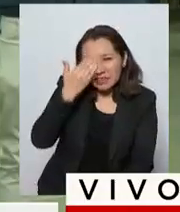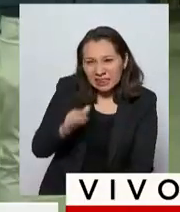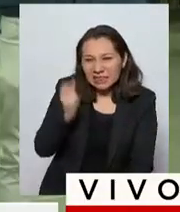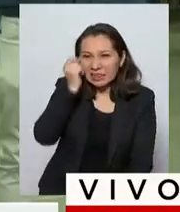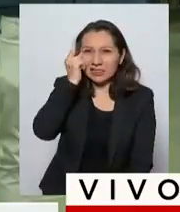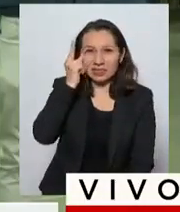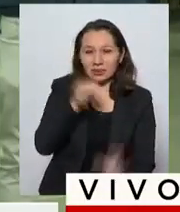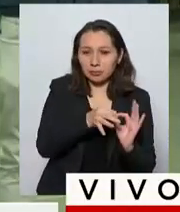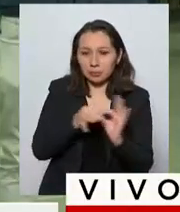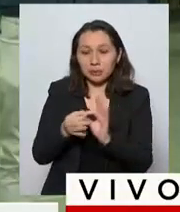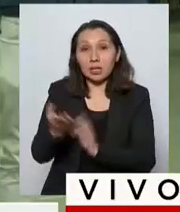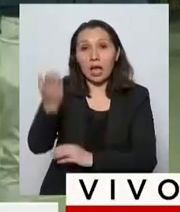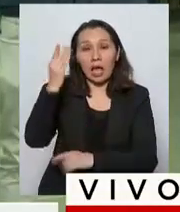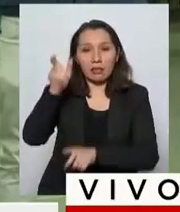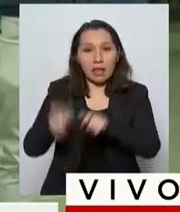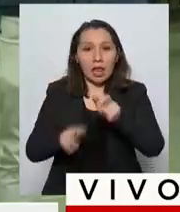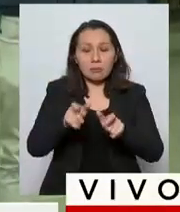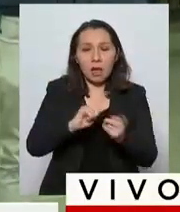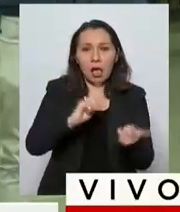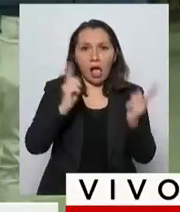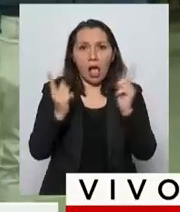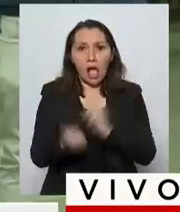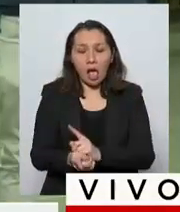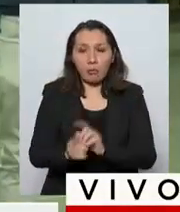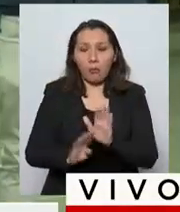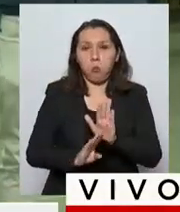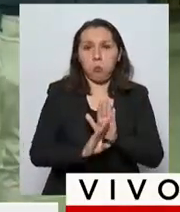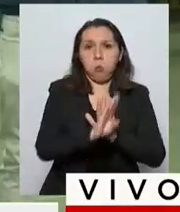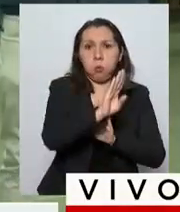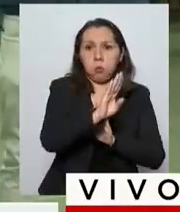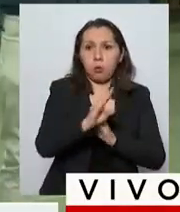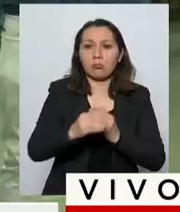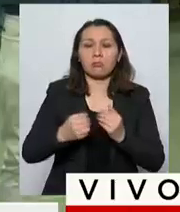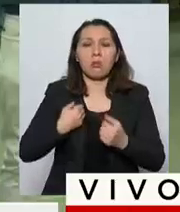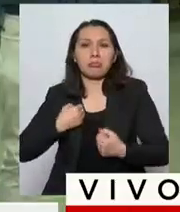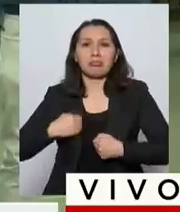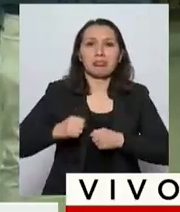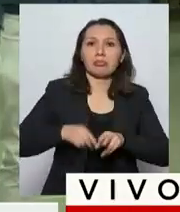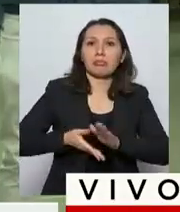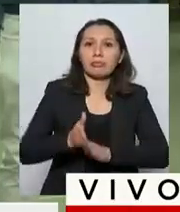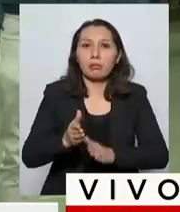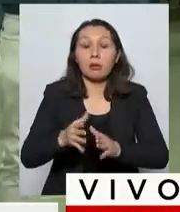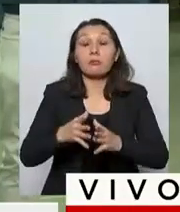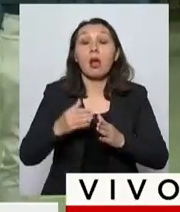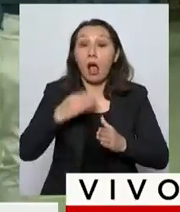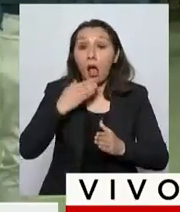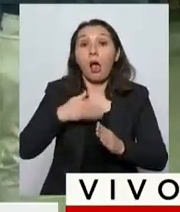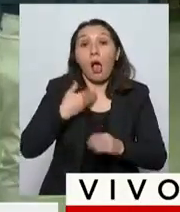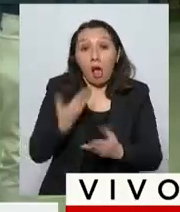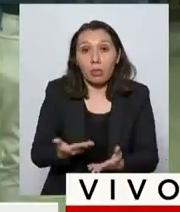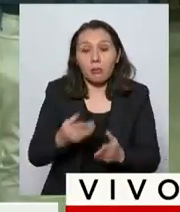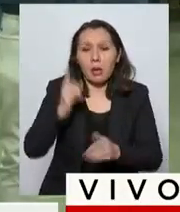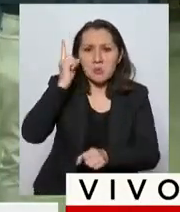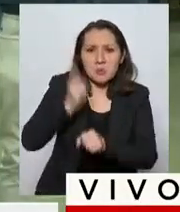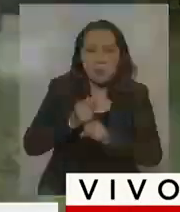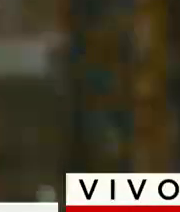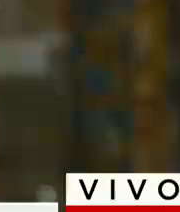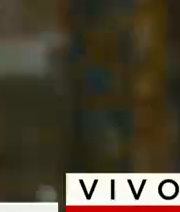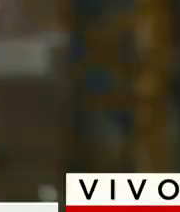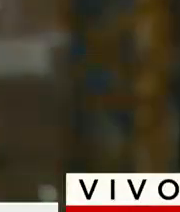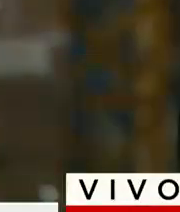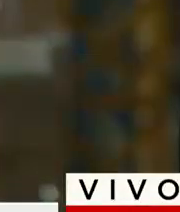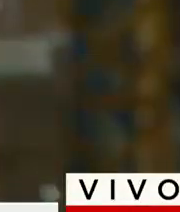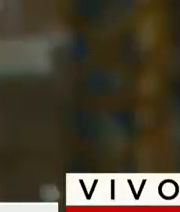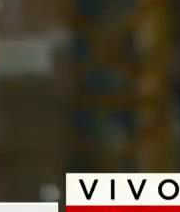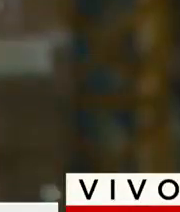de este mensaje por parte de la ciudadanía que cambió de alguna manera su comportamiento, endureciendo también lo que ha ocurrido en las salas de urgencias? Y